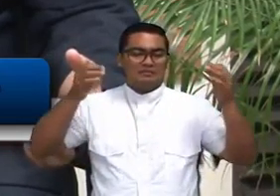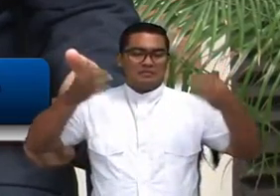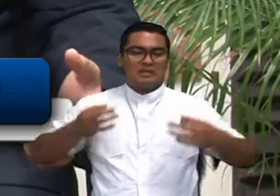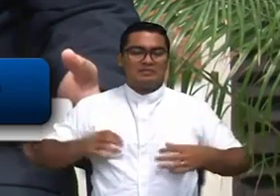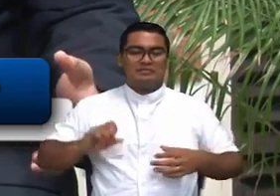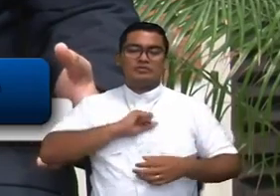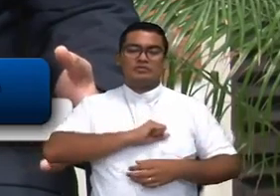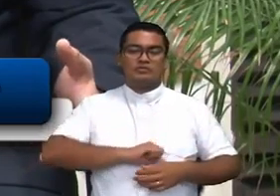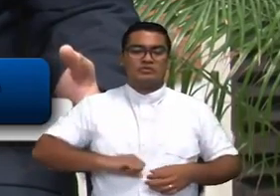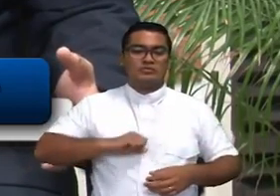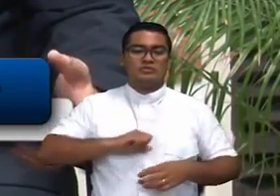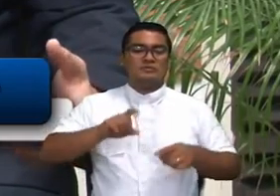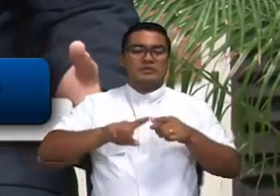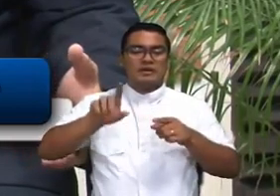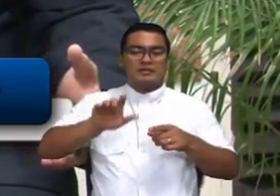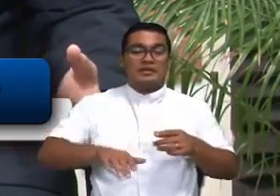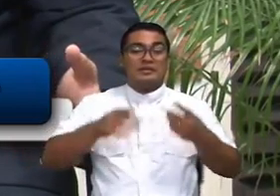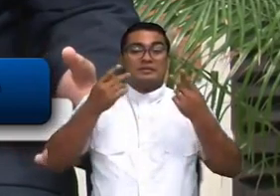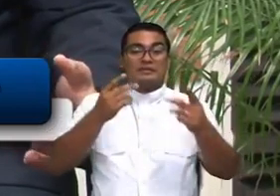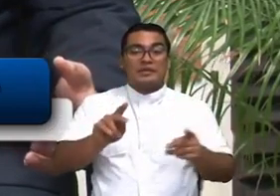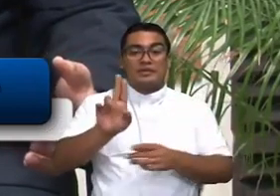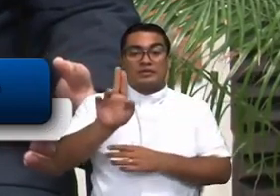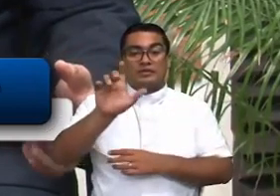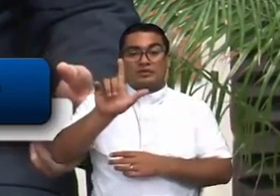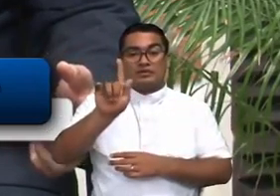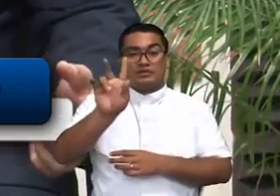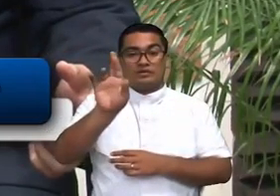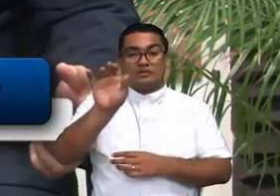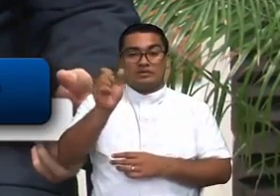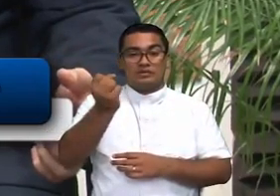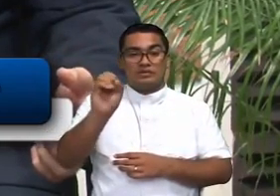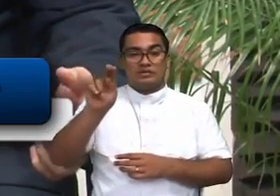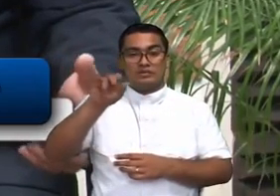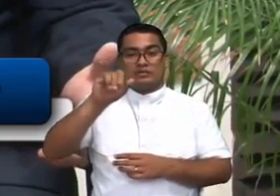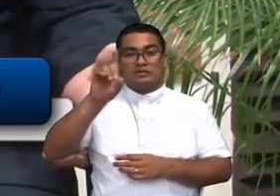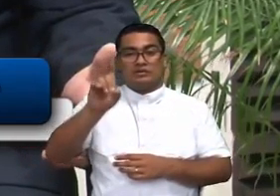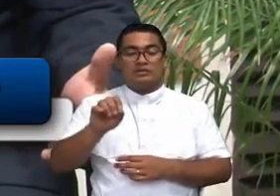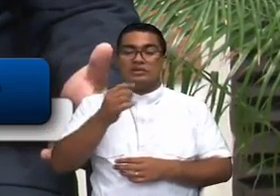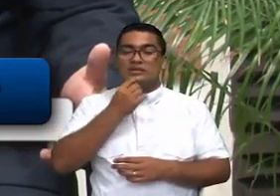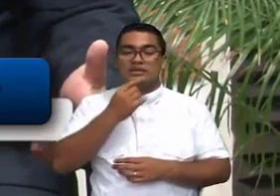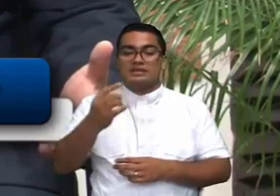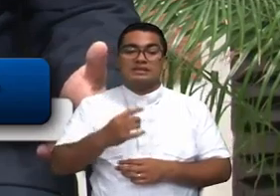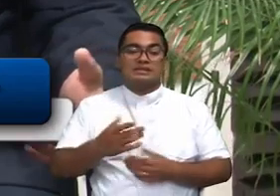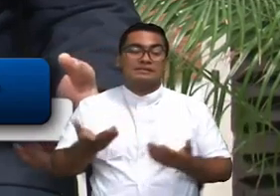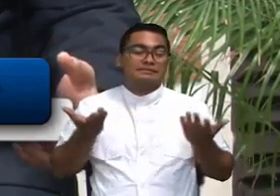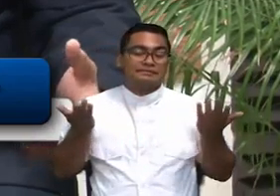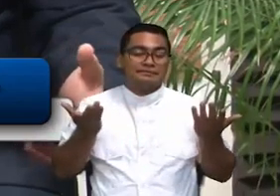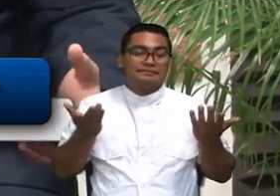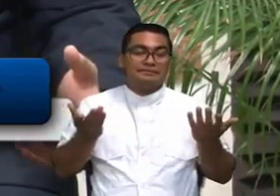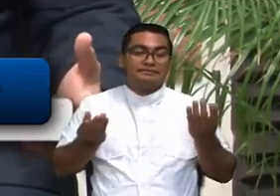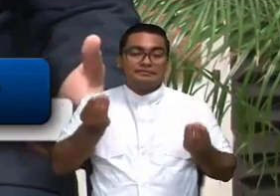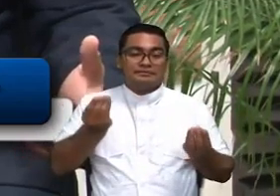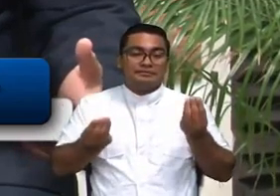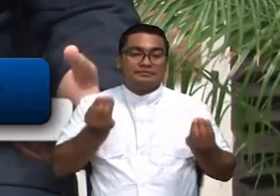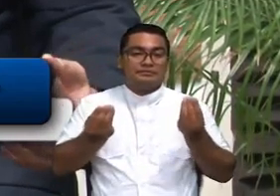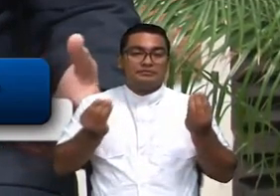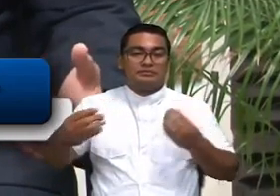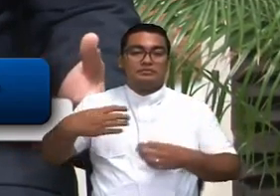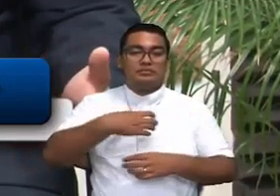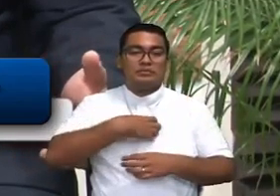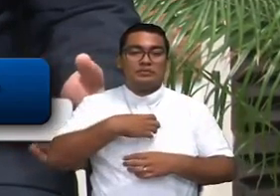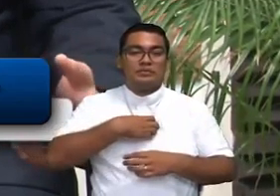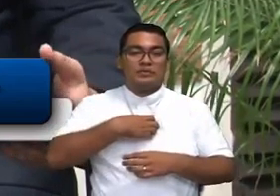poco costo. La única desventaja que tiene el ultrasonido es que es operador dependiente. ¿Qué quiere decir esto? Bueno, que depende de la capacidad